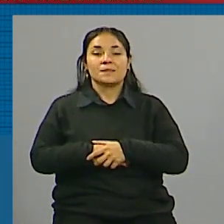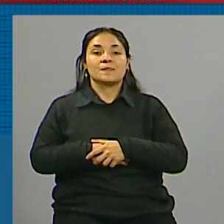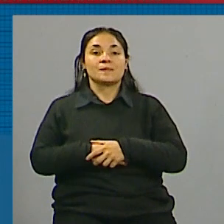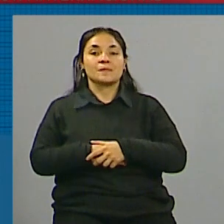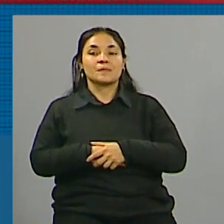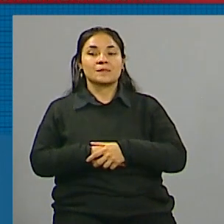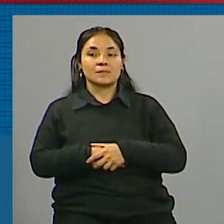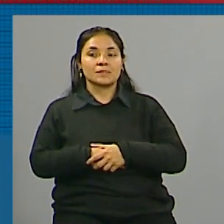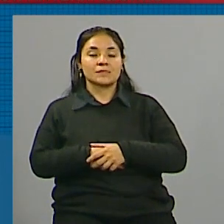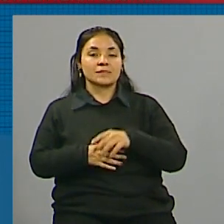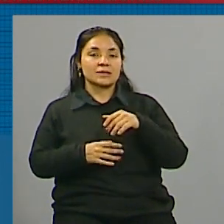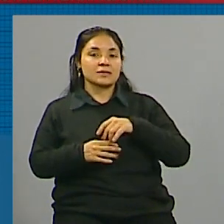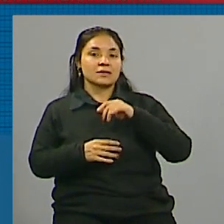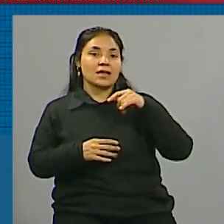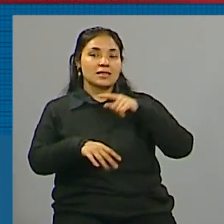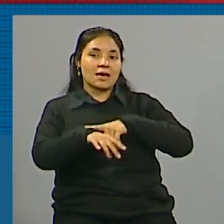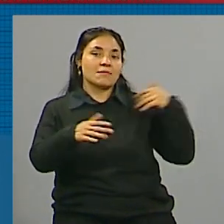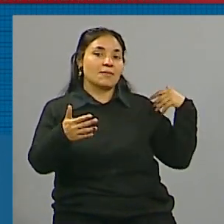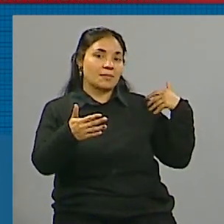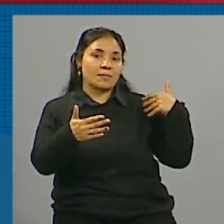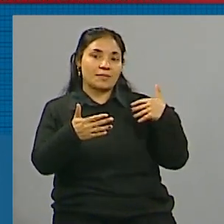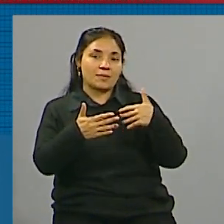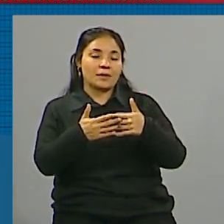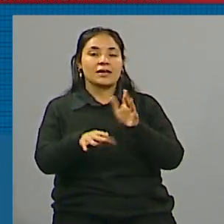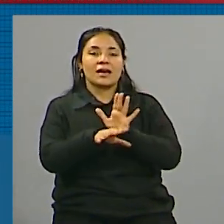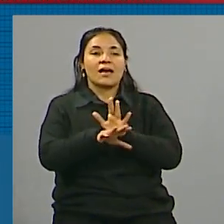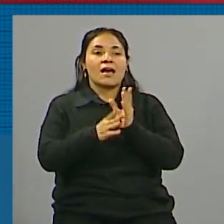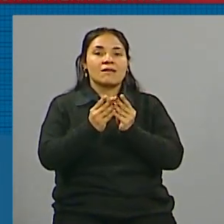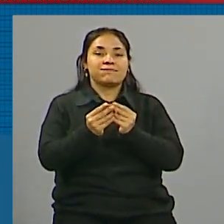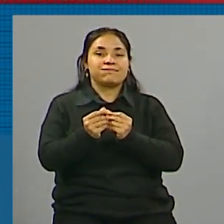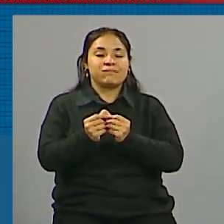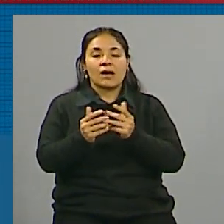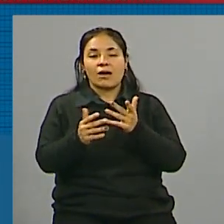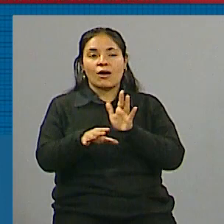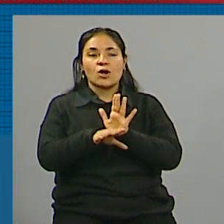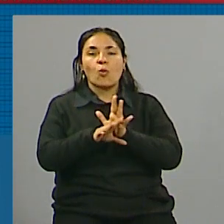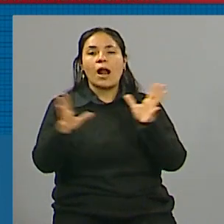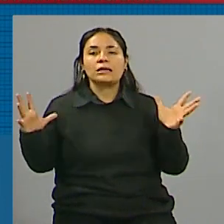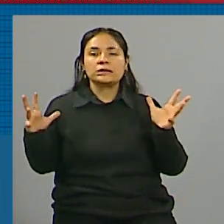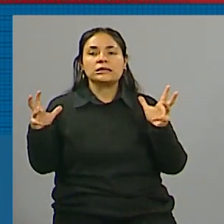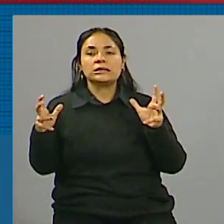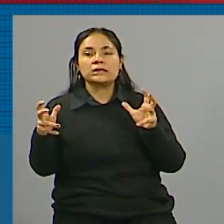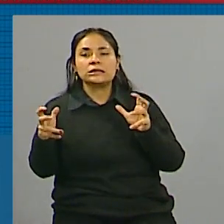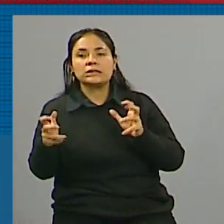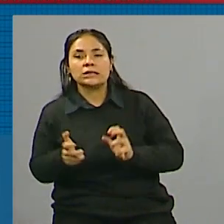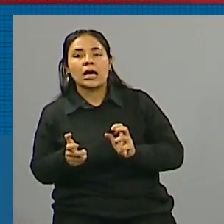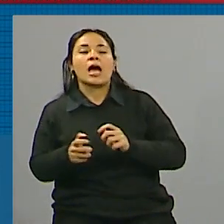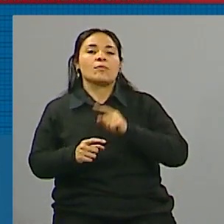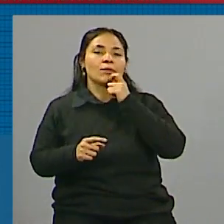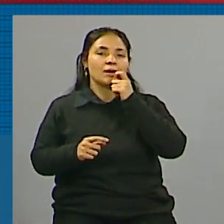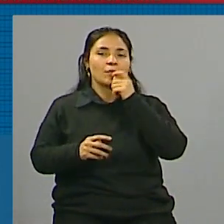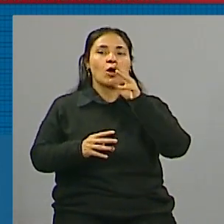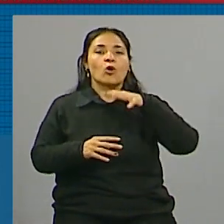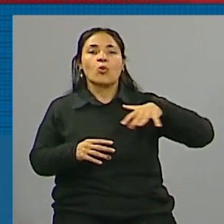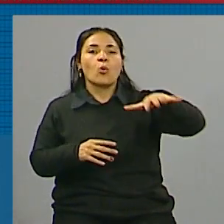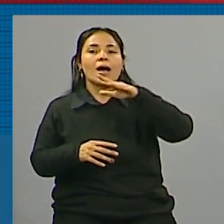se han dado han sido desgastes entre distintos actores. Hace poco tiempo vimos algunos ataques específicos, concretos en la zona de